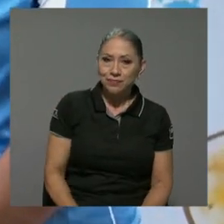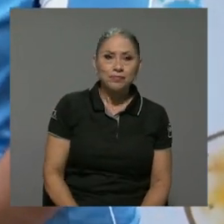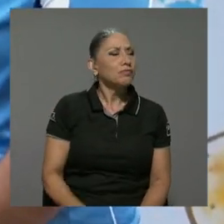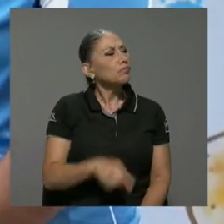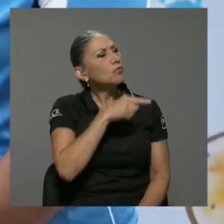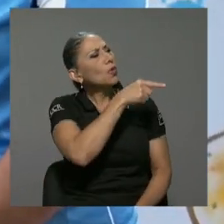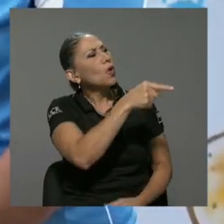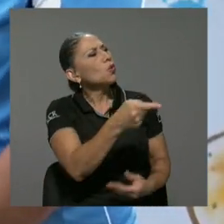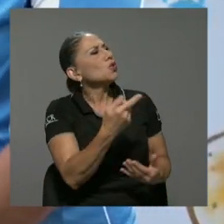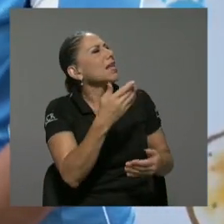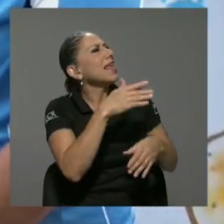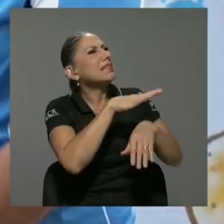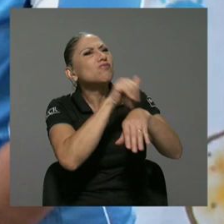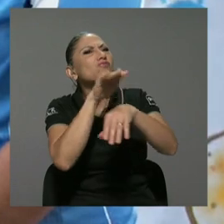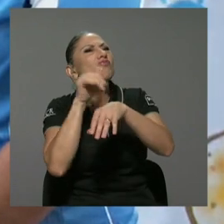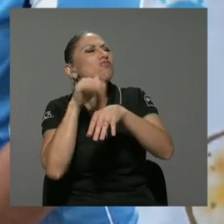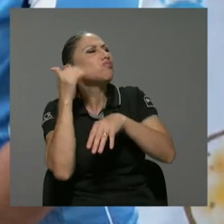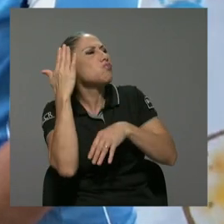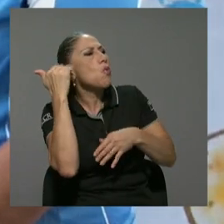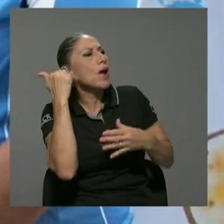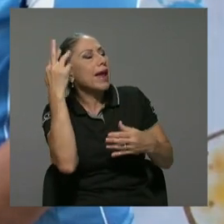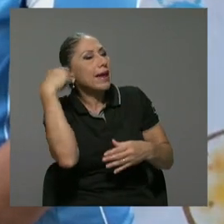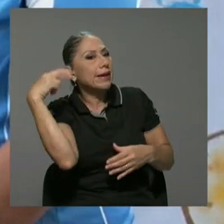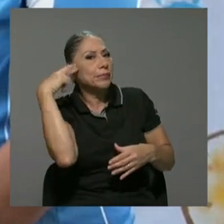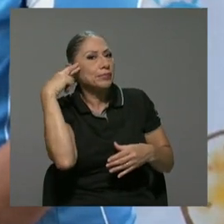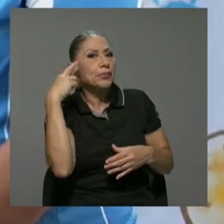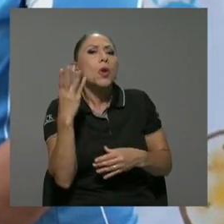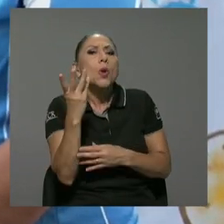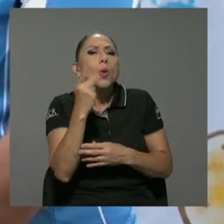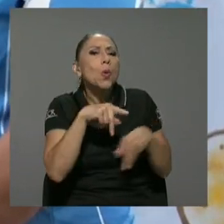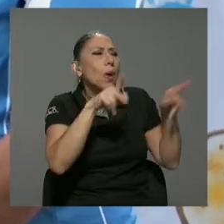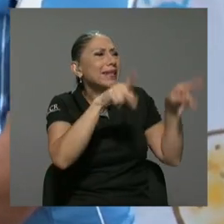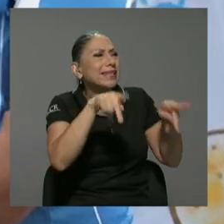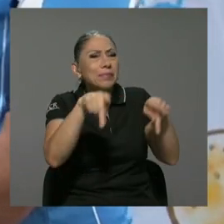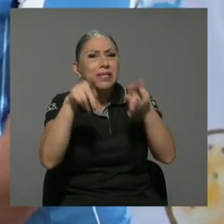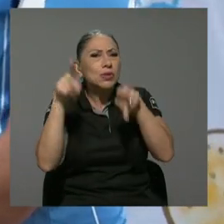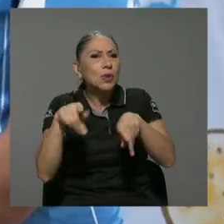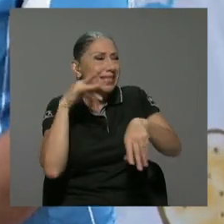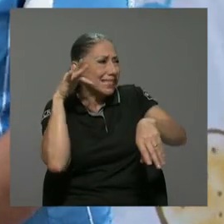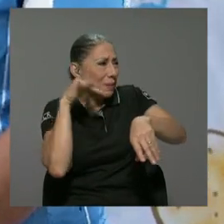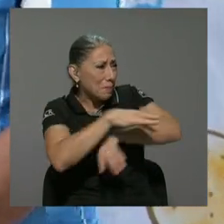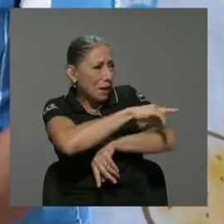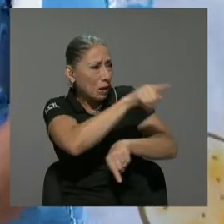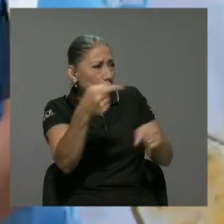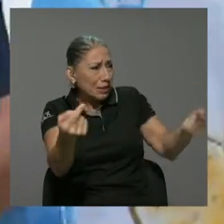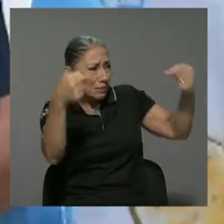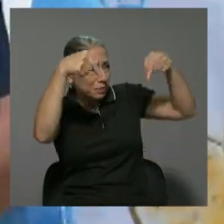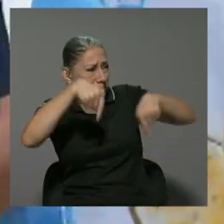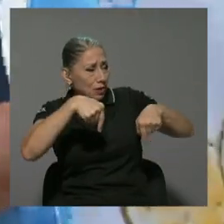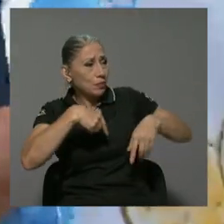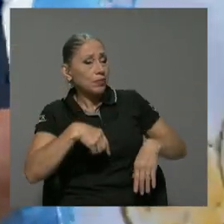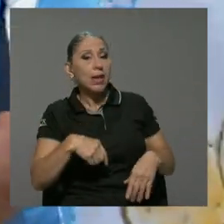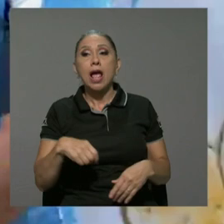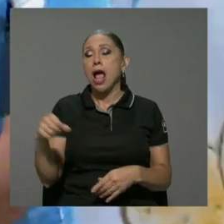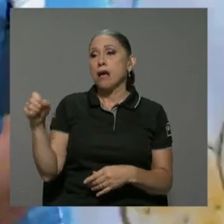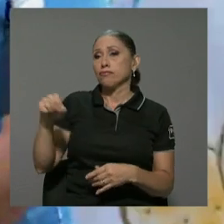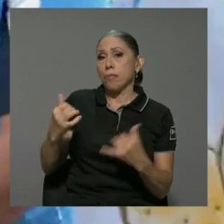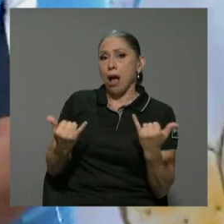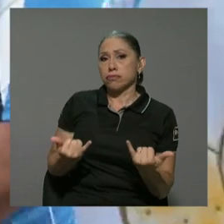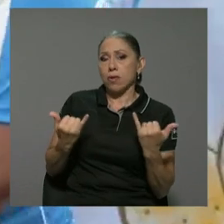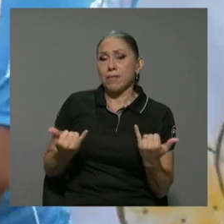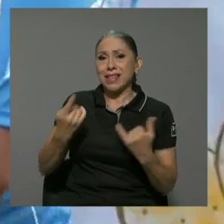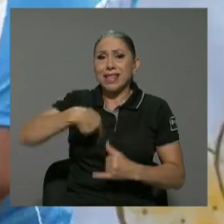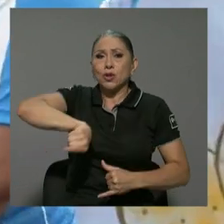los convoca? ¿Cuánta gente se ha venido? ¿Es desde muy temprano que han salido? Sí, bueno, actualmente tenemos